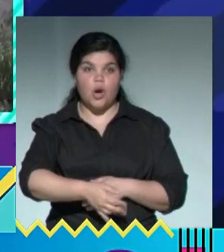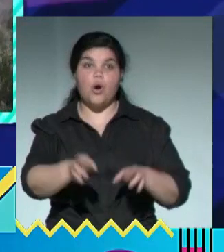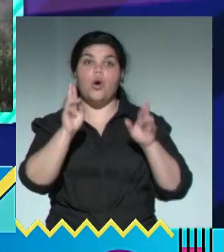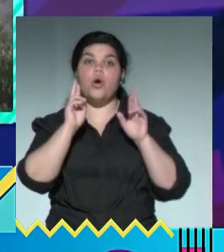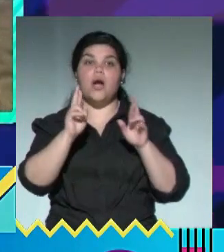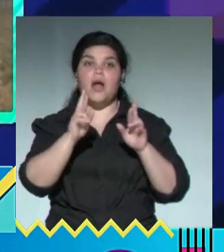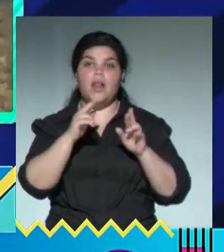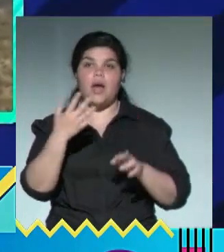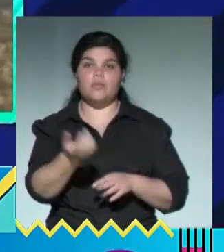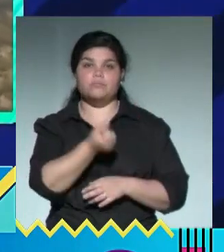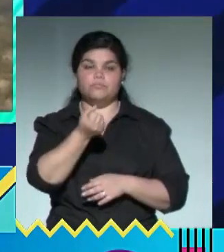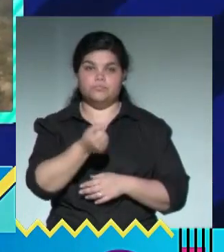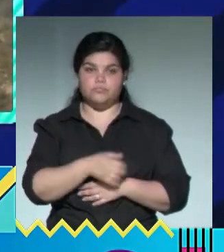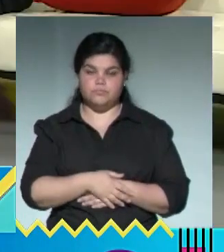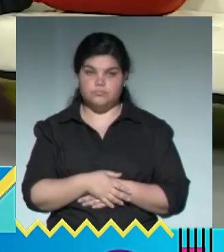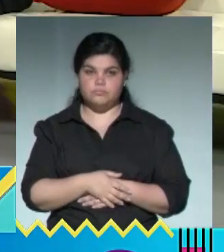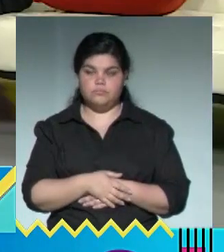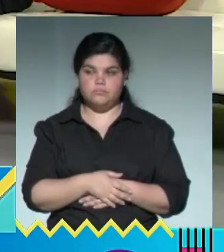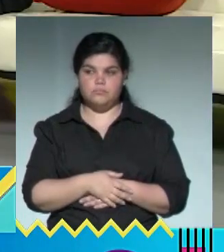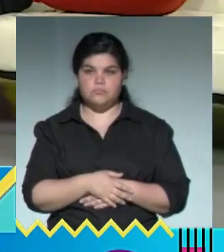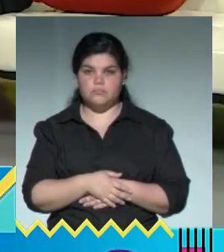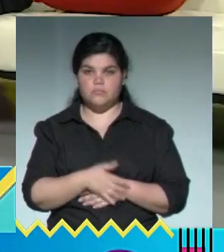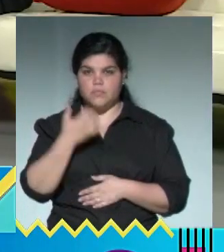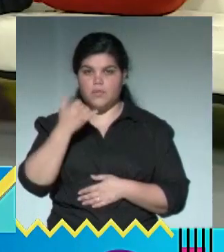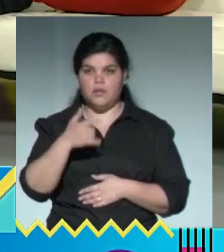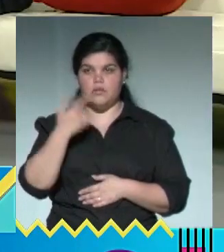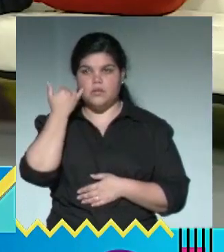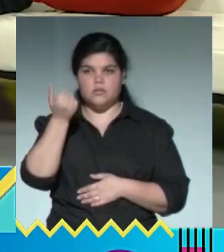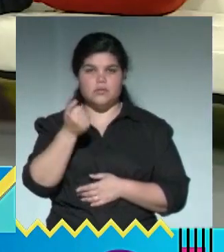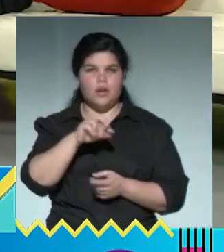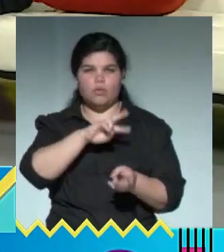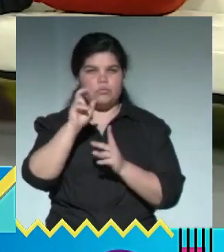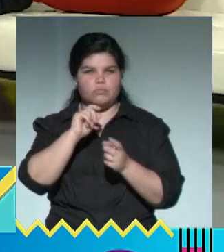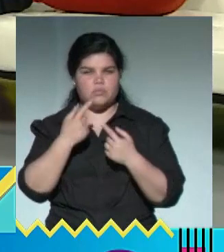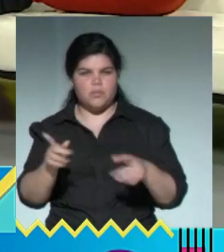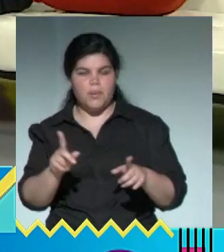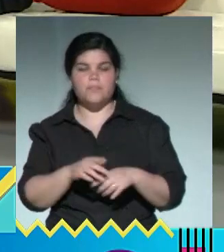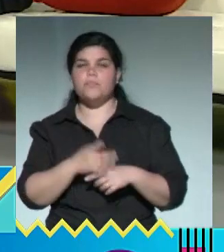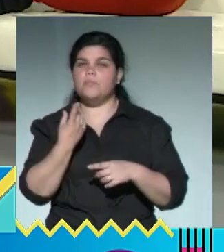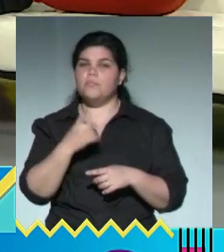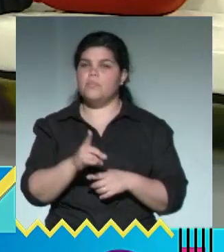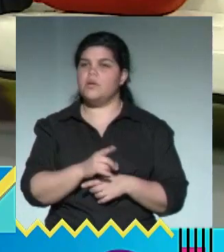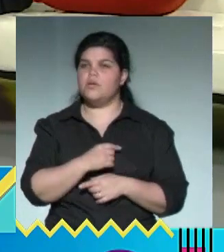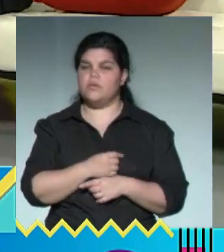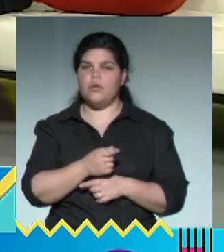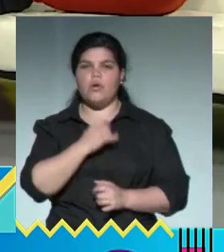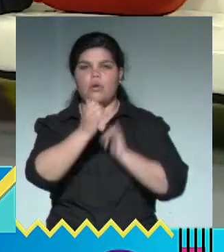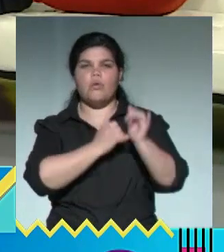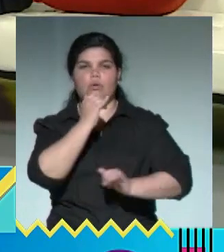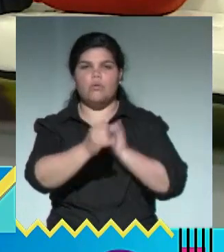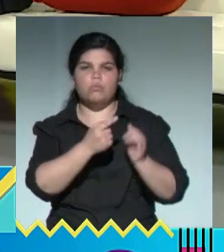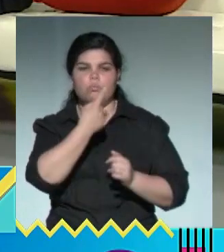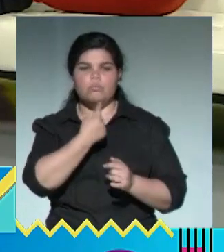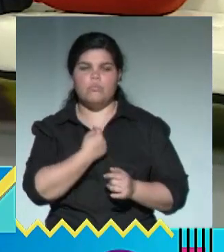¿no? Bien. Bueno, y ya nos metemos a ellos también en conversación, pero quería preguntarte cuál es el balance que se hace después de todos los operativos, ¿no? El